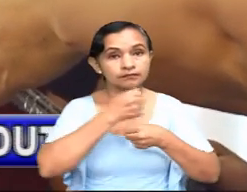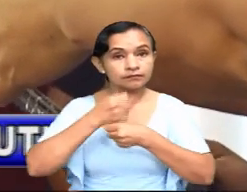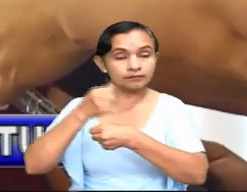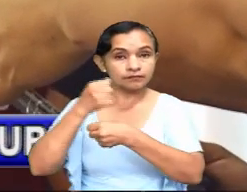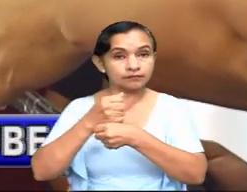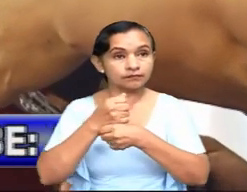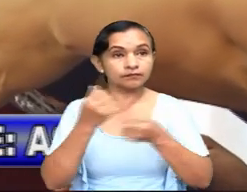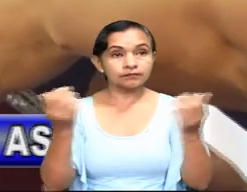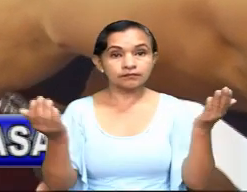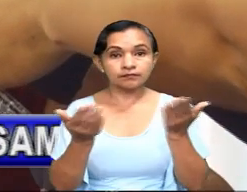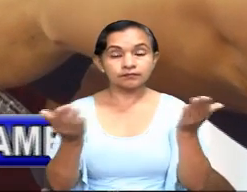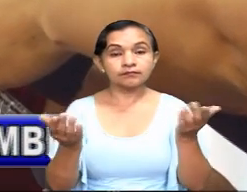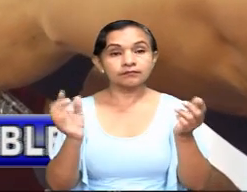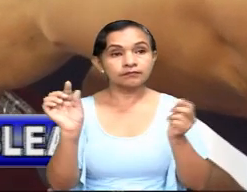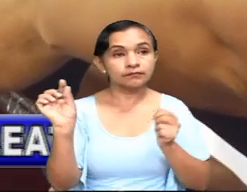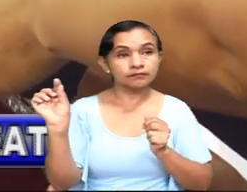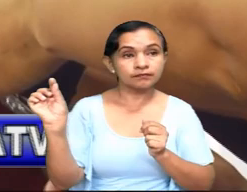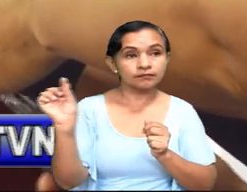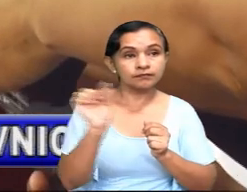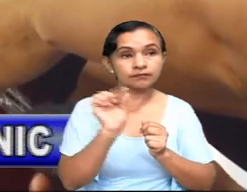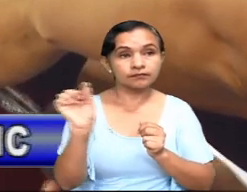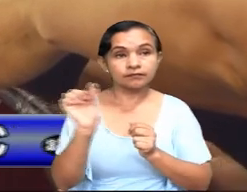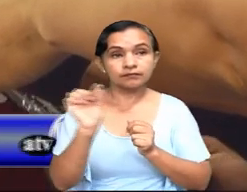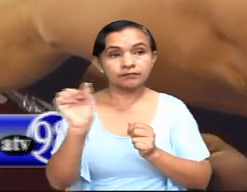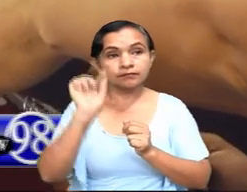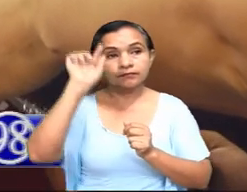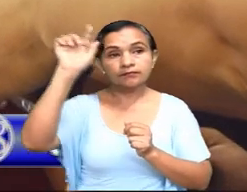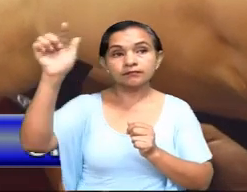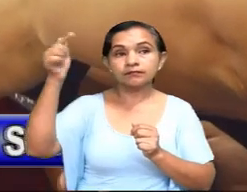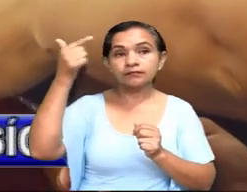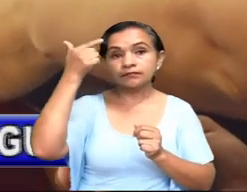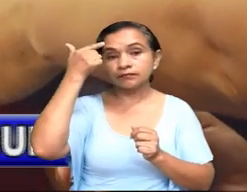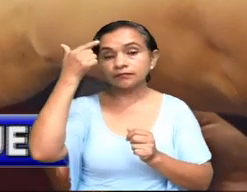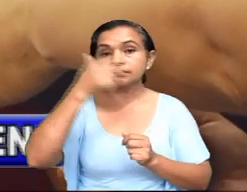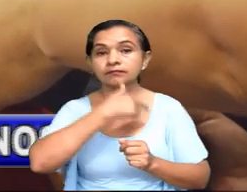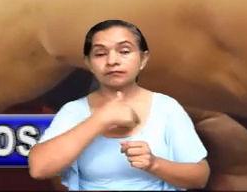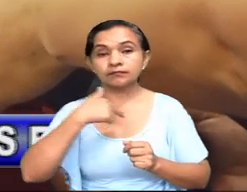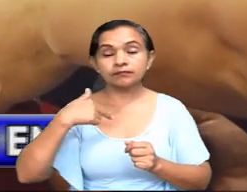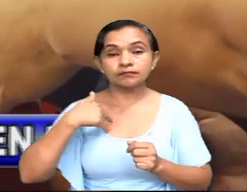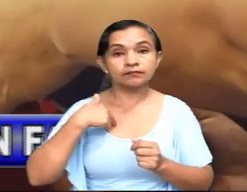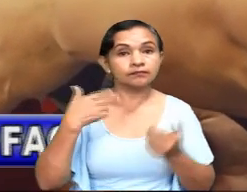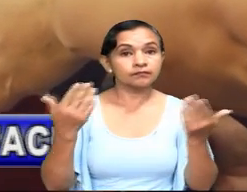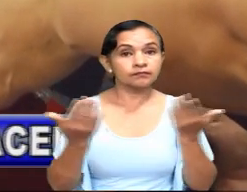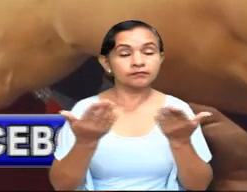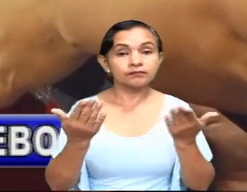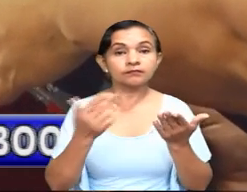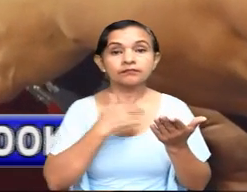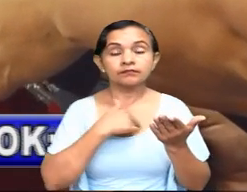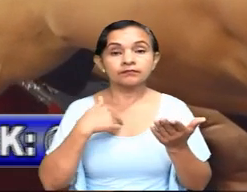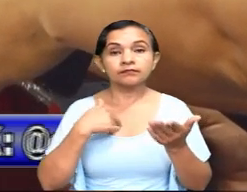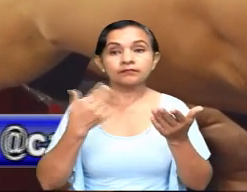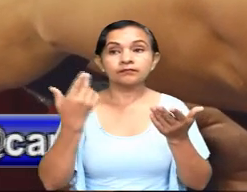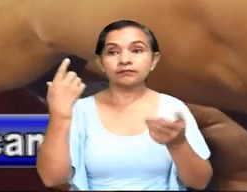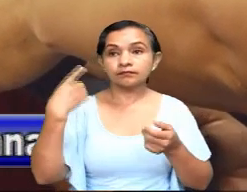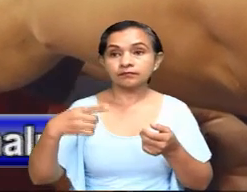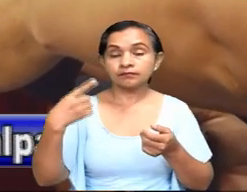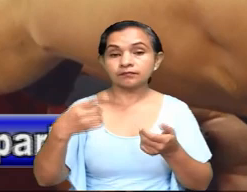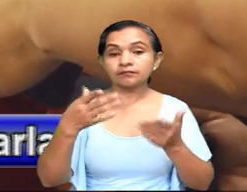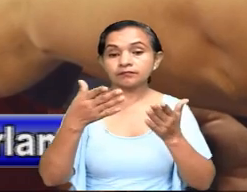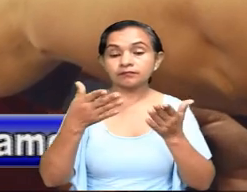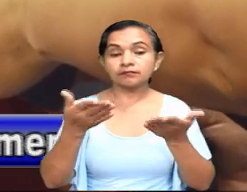Entonces, ahorita en nuestro gobierno se ha invertido en lo que es restitución de